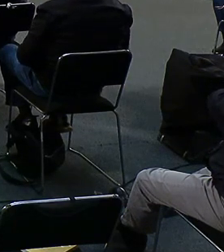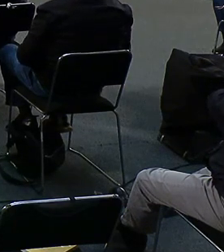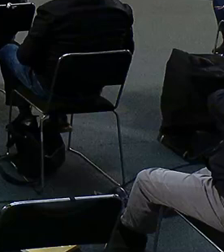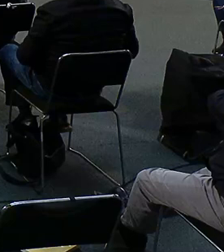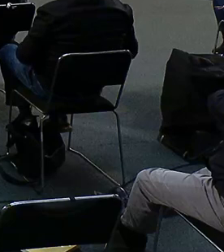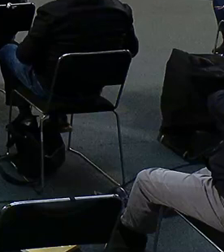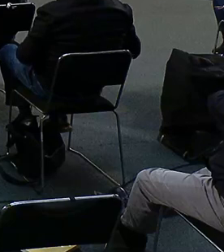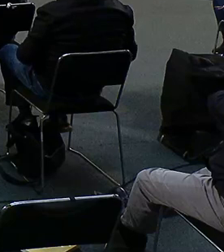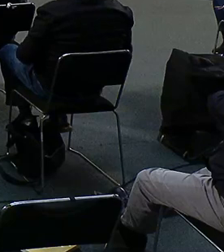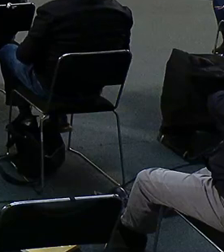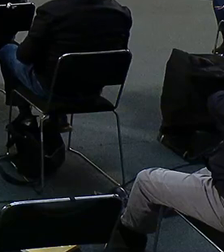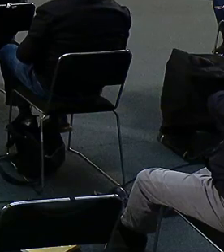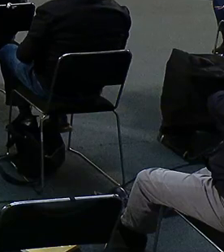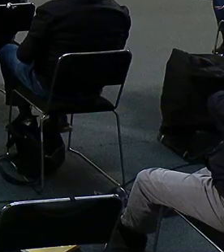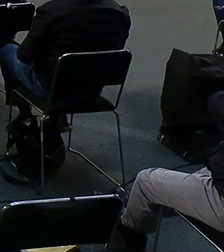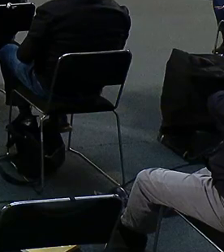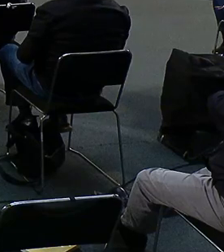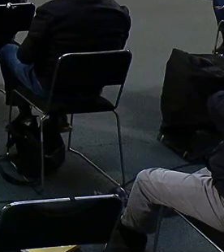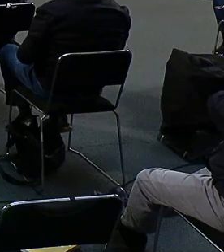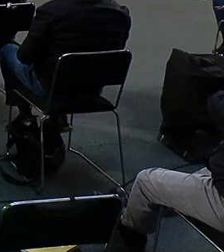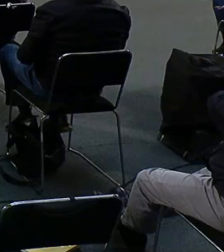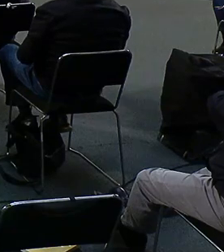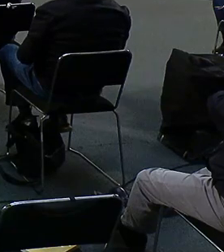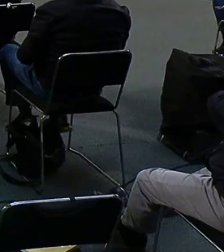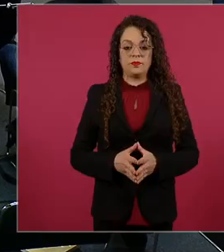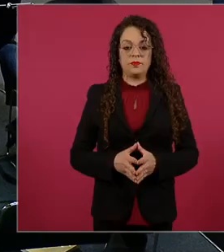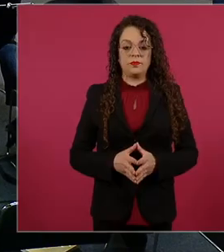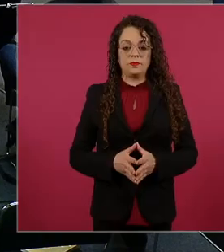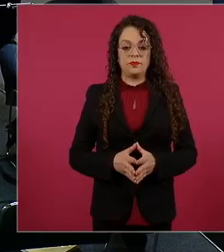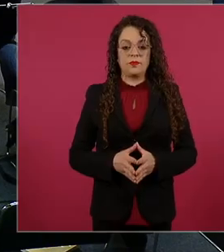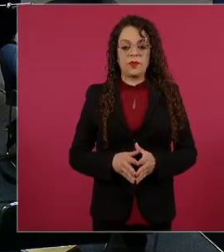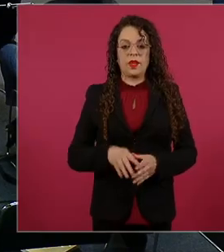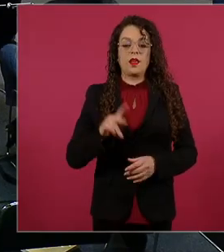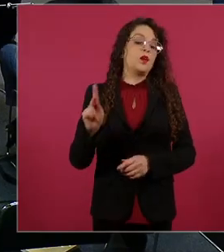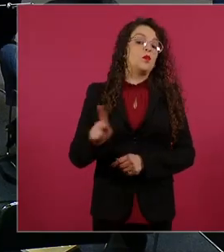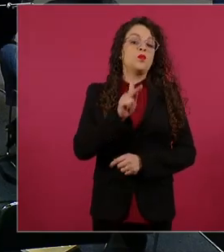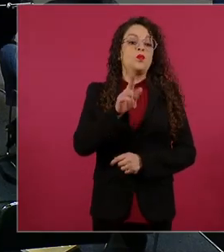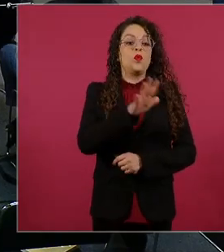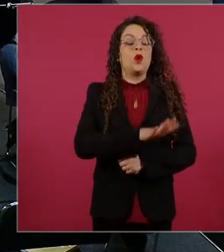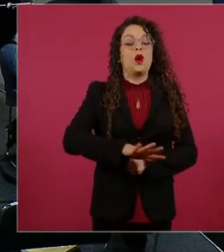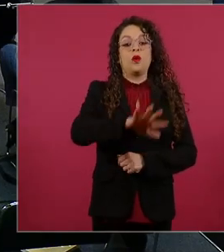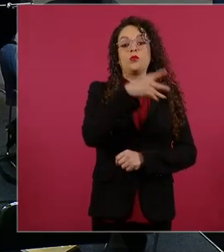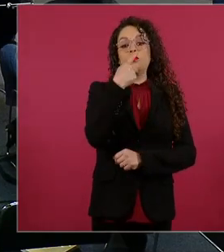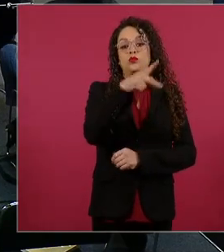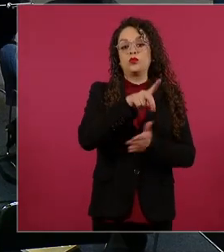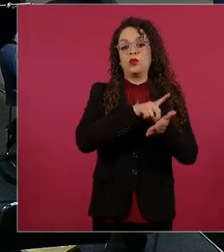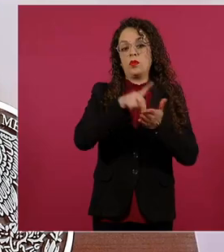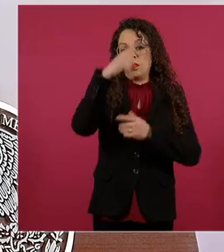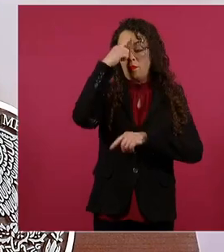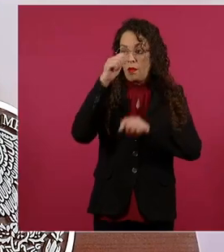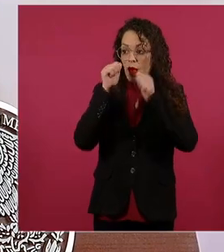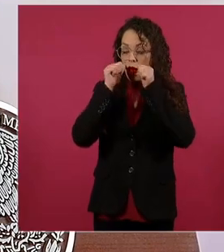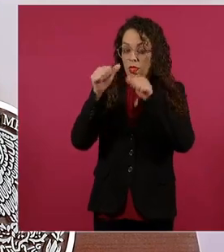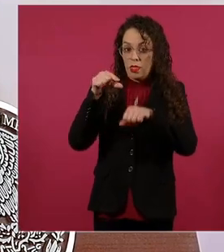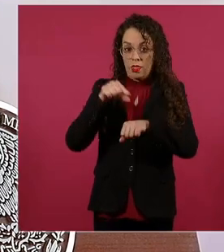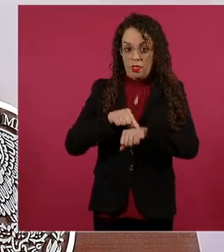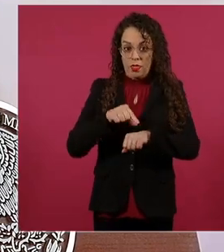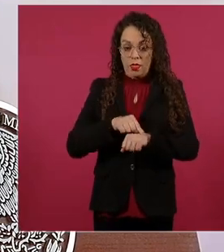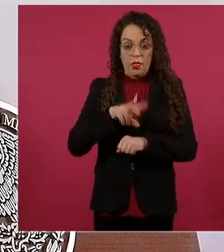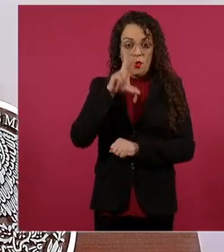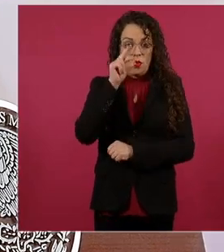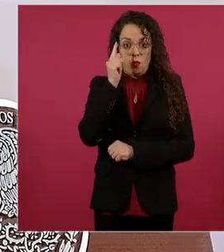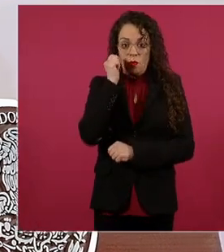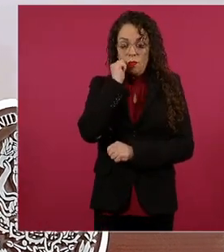no importa si eres derechohabiente o no eres derechohabiente eres mexicano y tienes el derecho